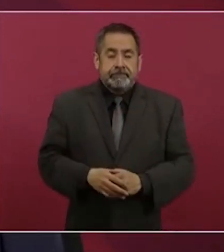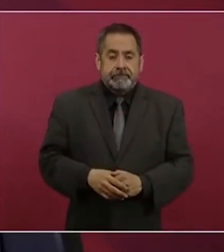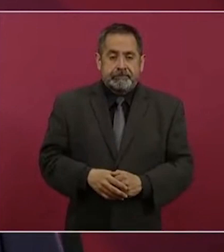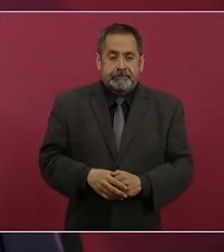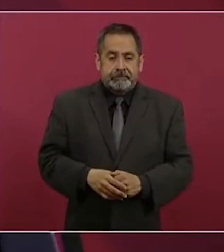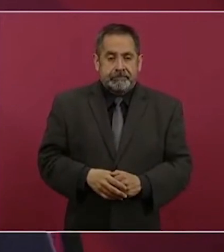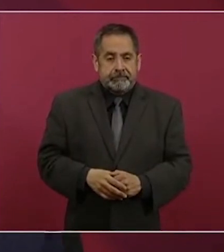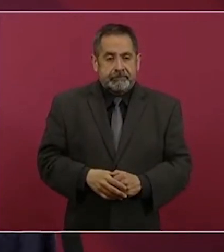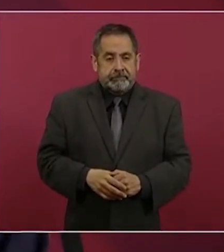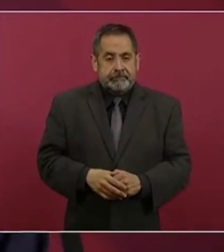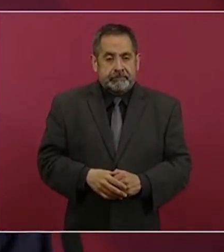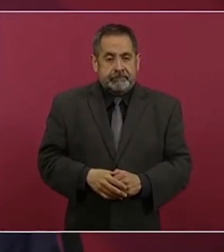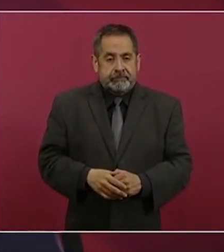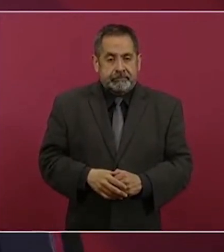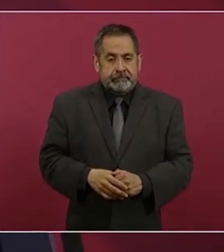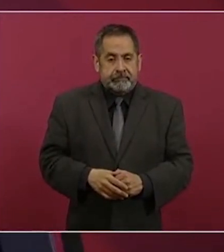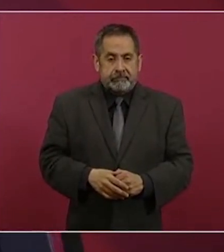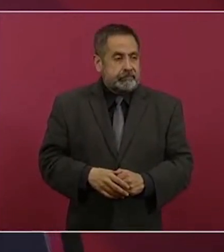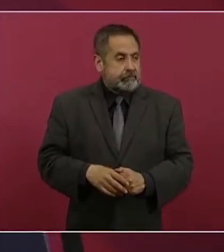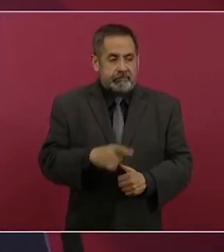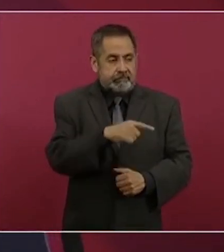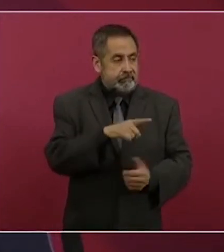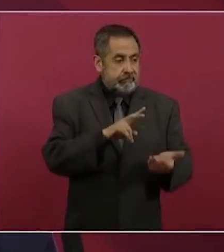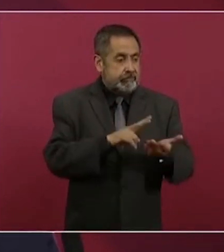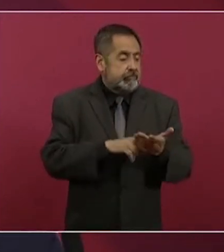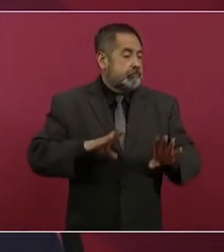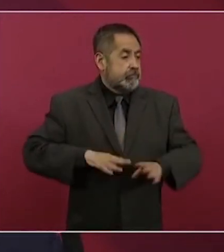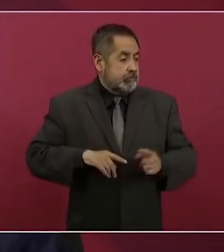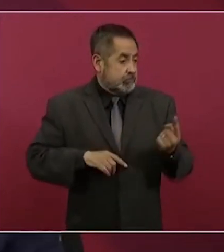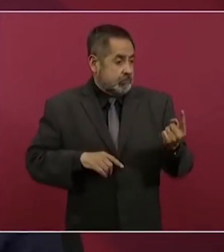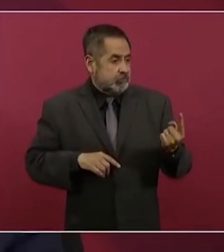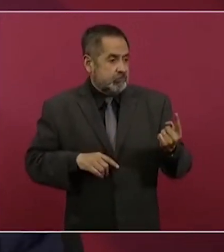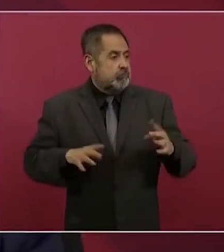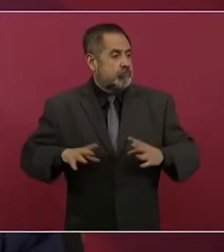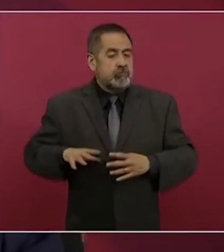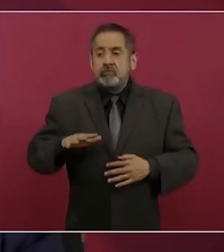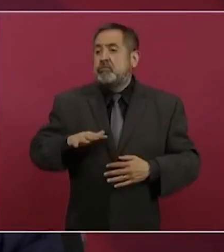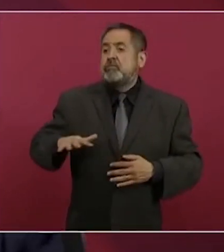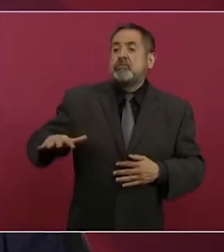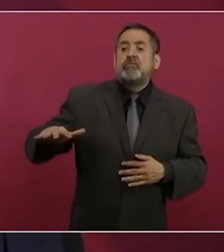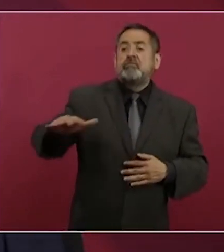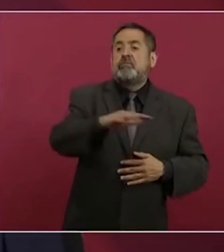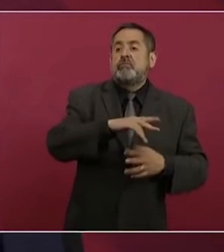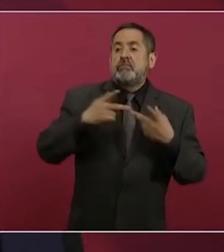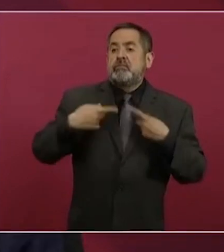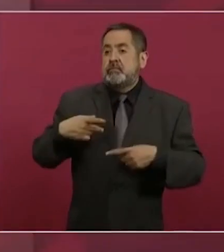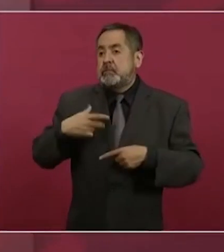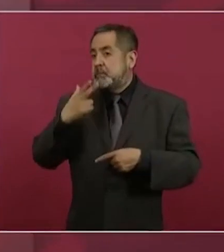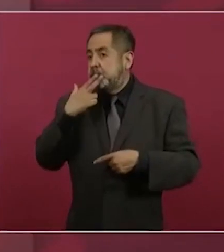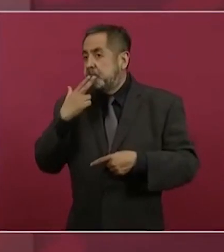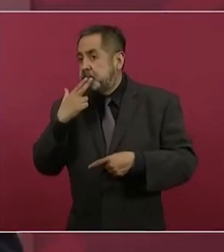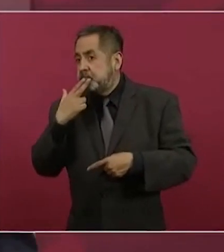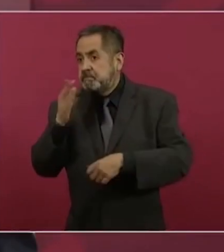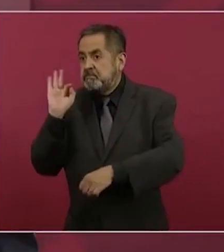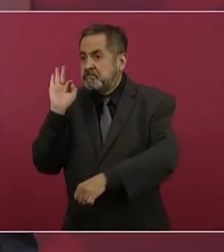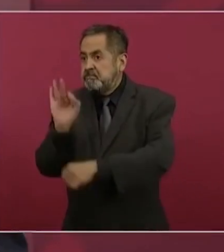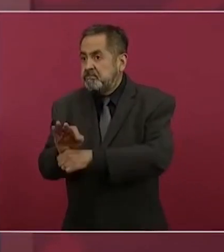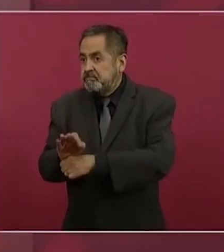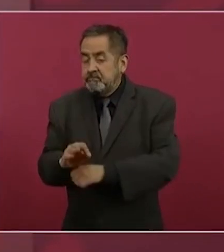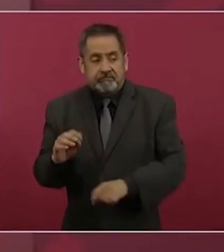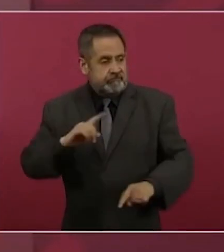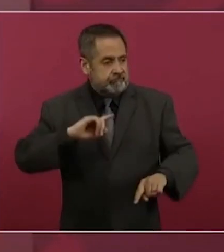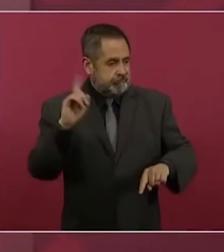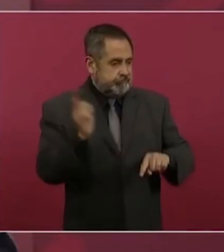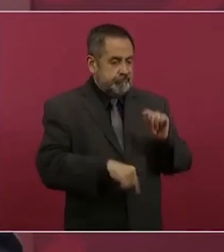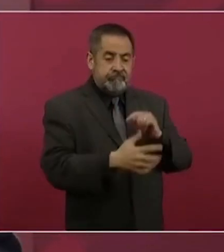por encima del interés particular o de grupo está el interés general, el interés de la nación, el